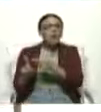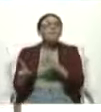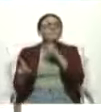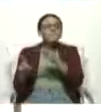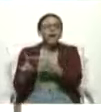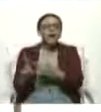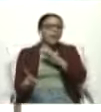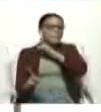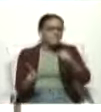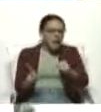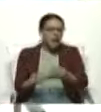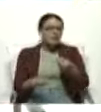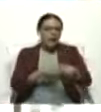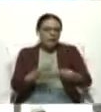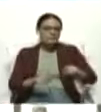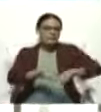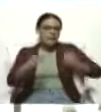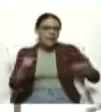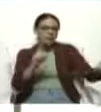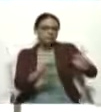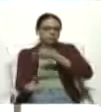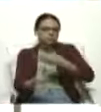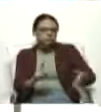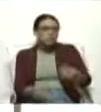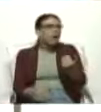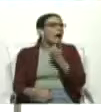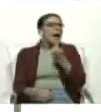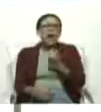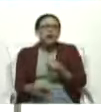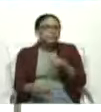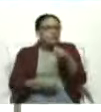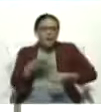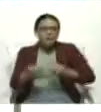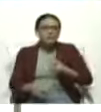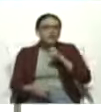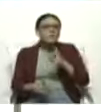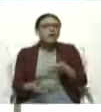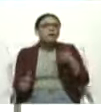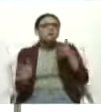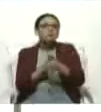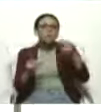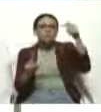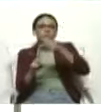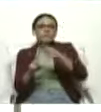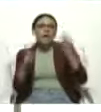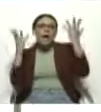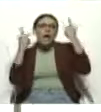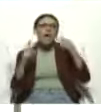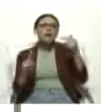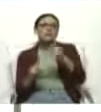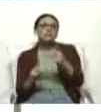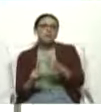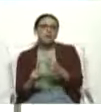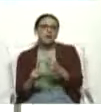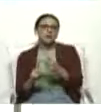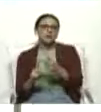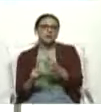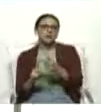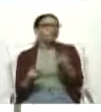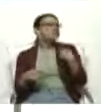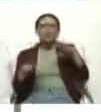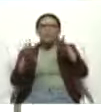matan, hieren por salvajismo, por, yo diría, un sentido o un rasgo